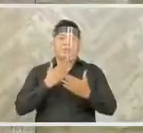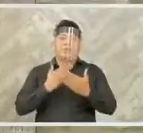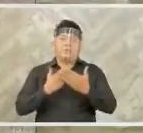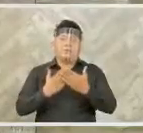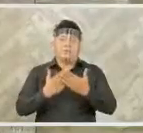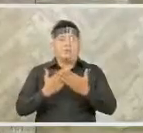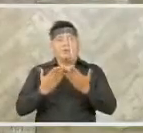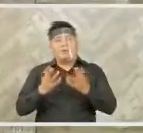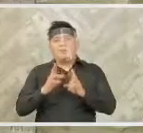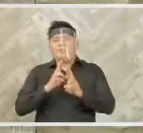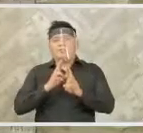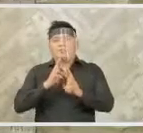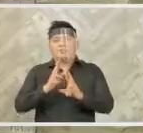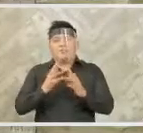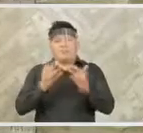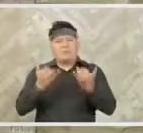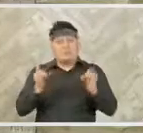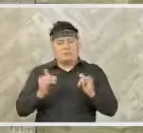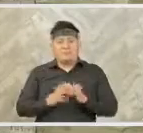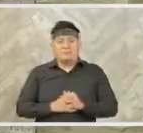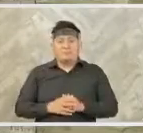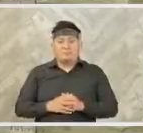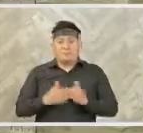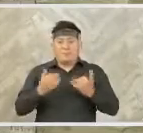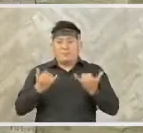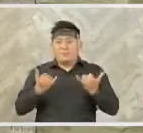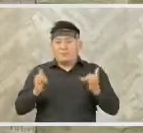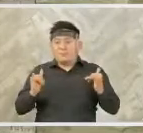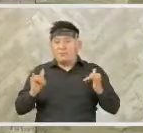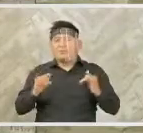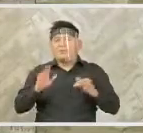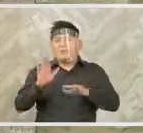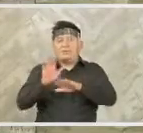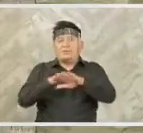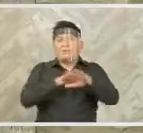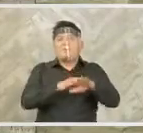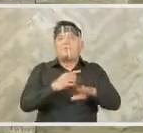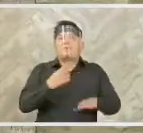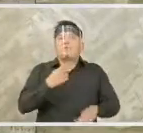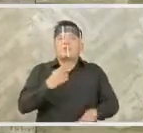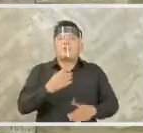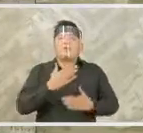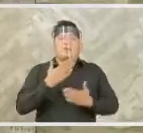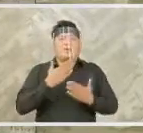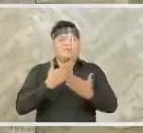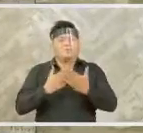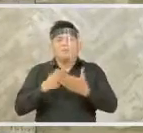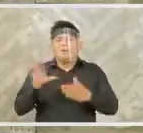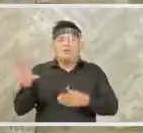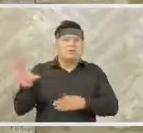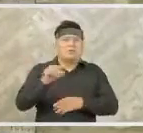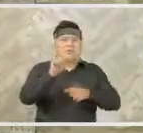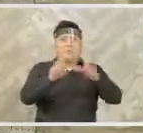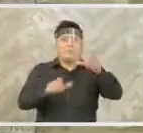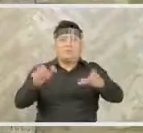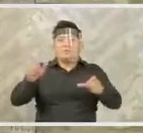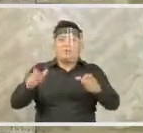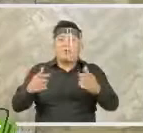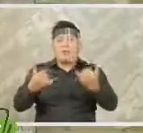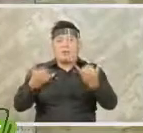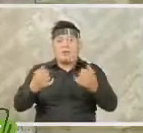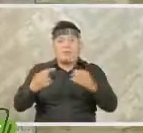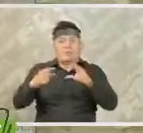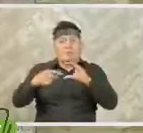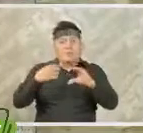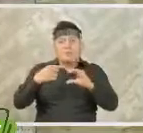gracias por esta respuesta y de esta forma entonces finalizamos. No sin antes agradecer especialmente a todas las personas que nos comentaron de forma muy